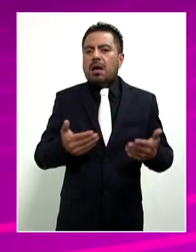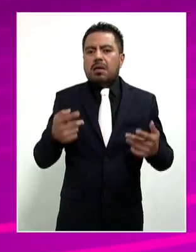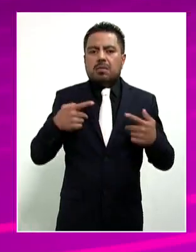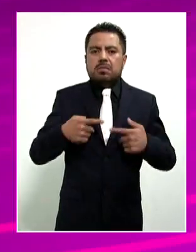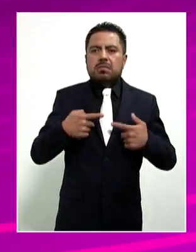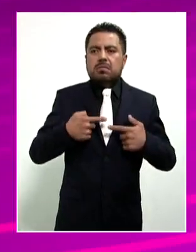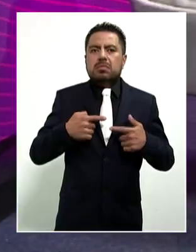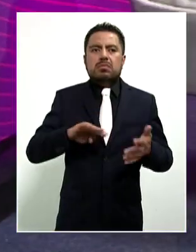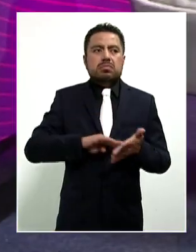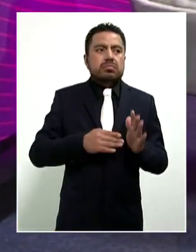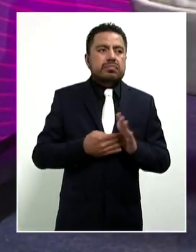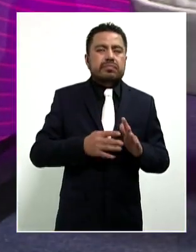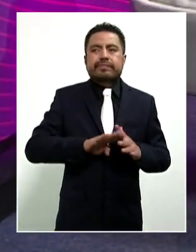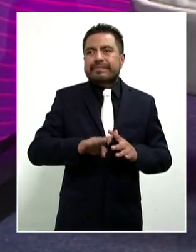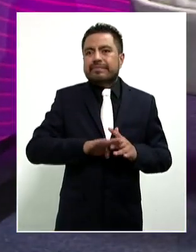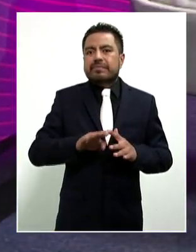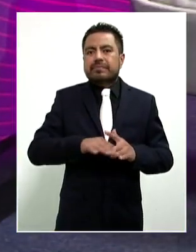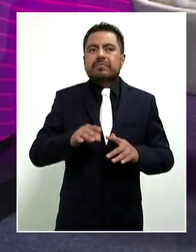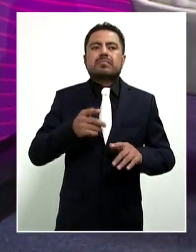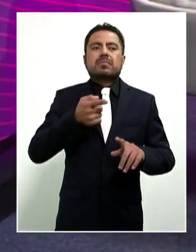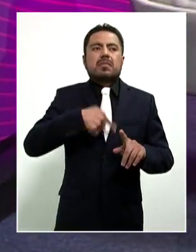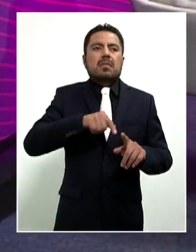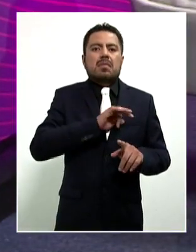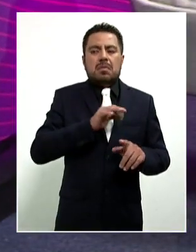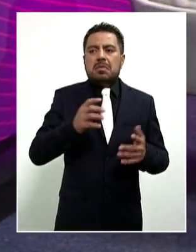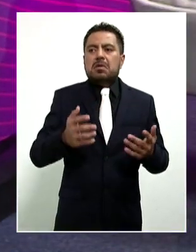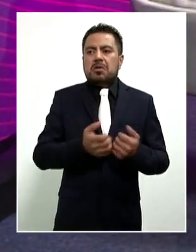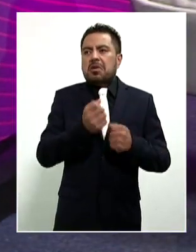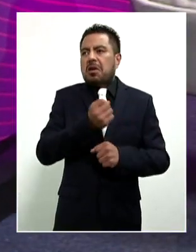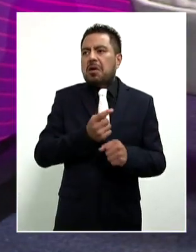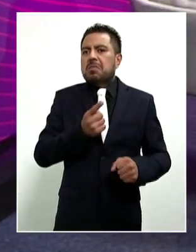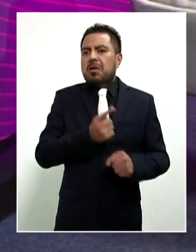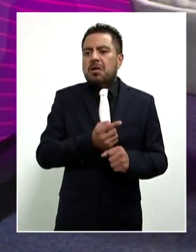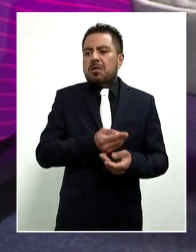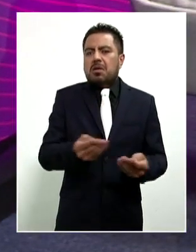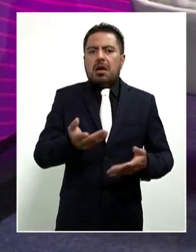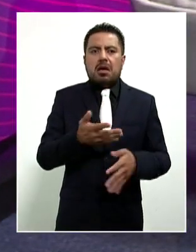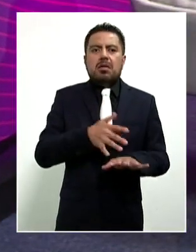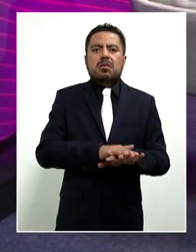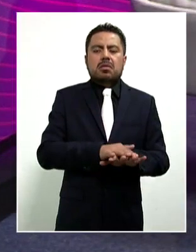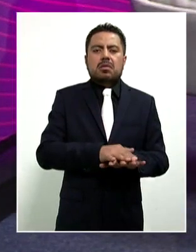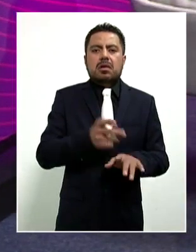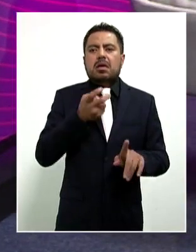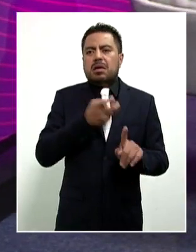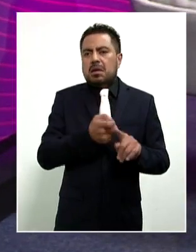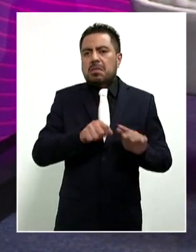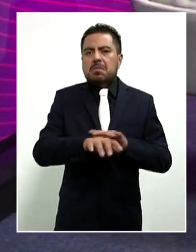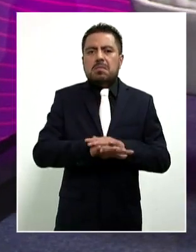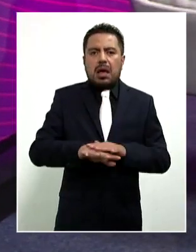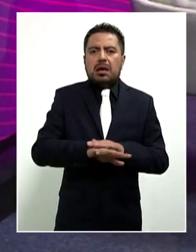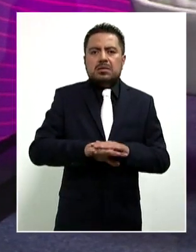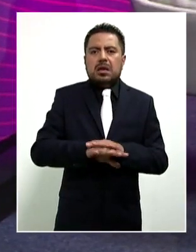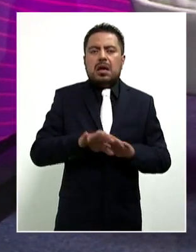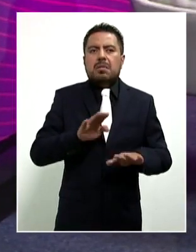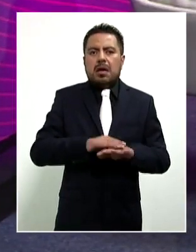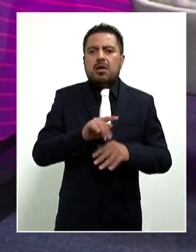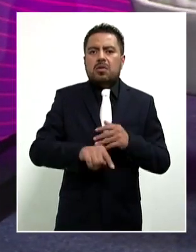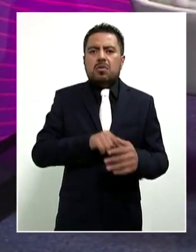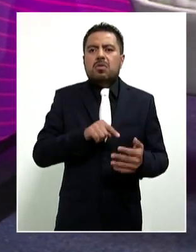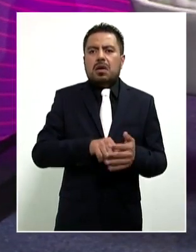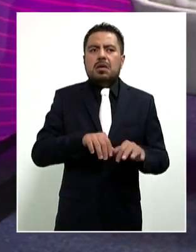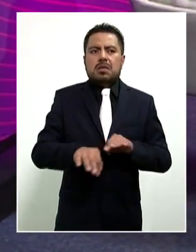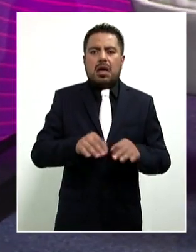personas refugiadas en muchos casos están encontrando buenas opciones de integración. Entonces, estas son básicamente las áreas en las cuales